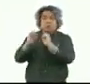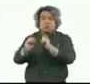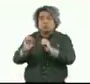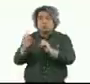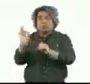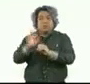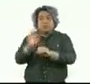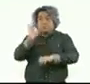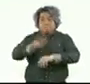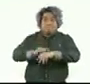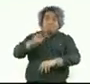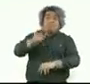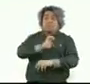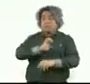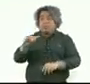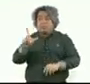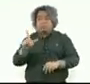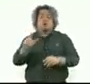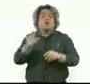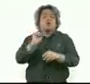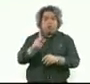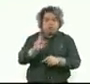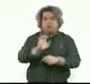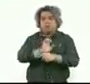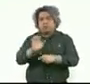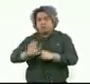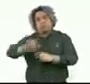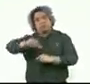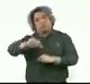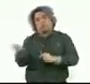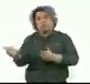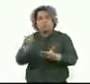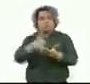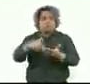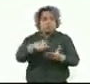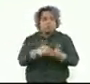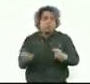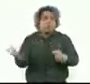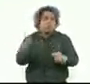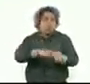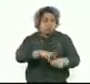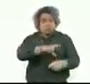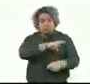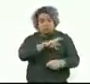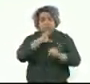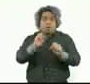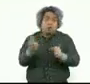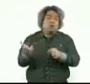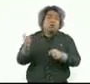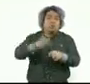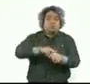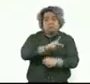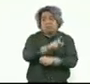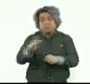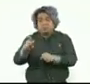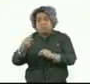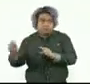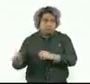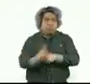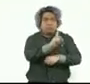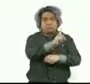más especializada, también a nuestras clínicas especializadas, a nuestros hospitales. Entonces,